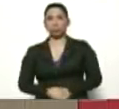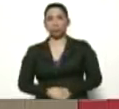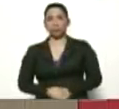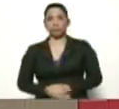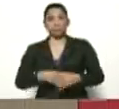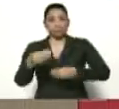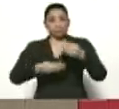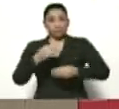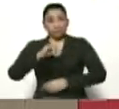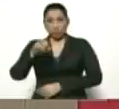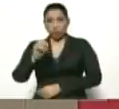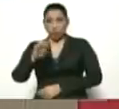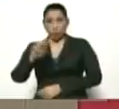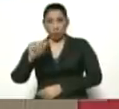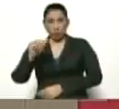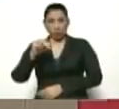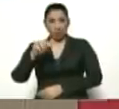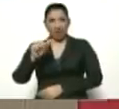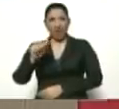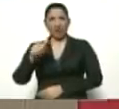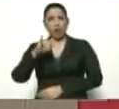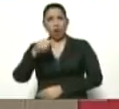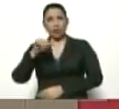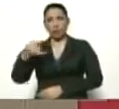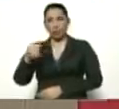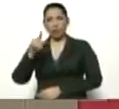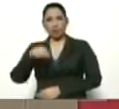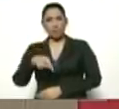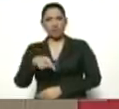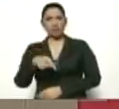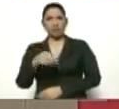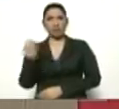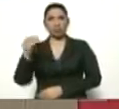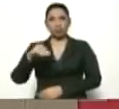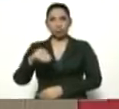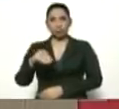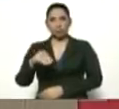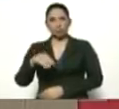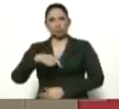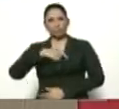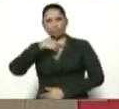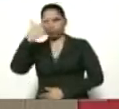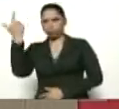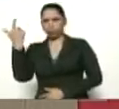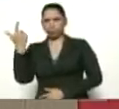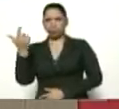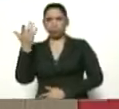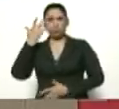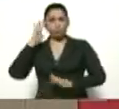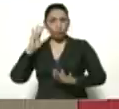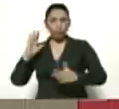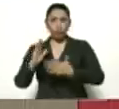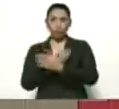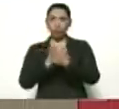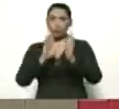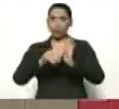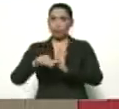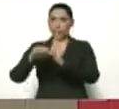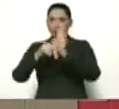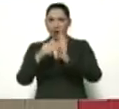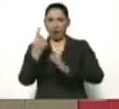hiciéramos droga a jj rendón porque además no se tuvieron la desfachatez de tratar de estafar a un